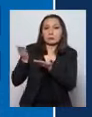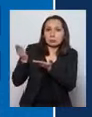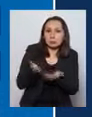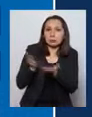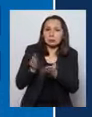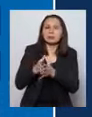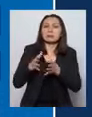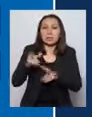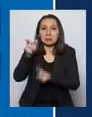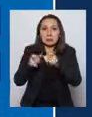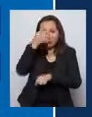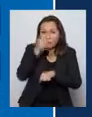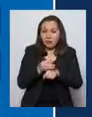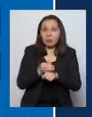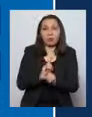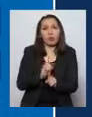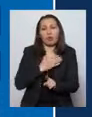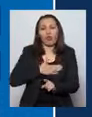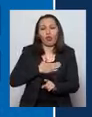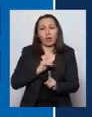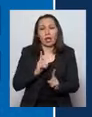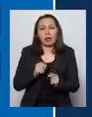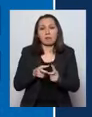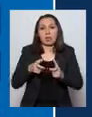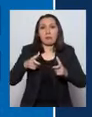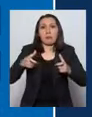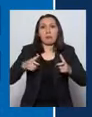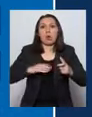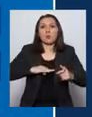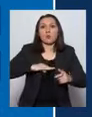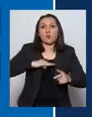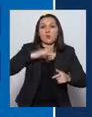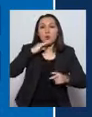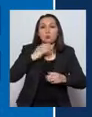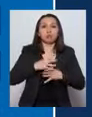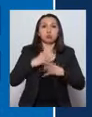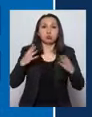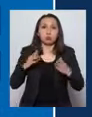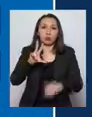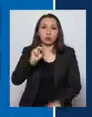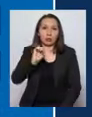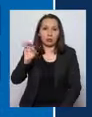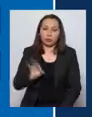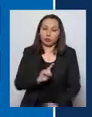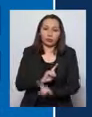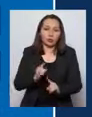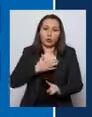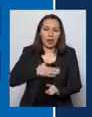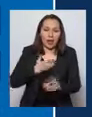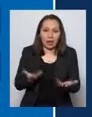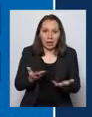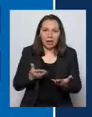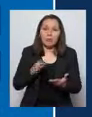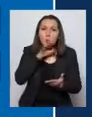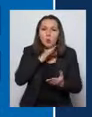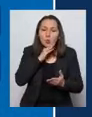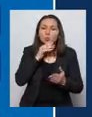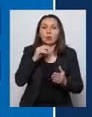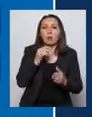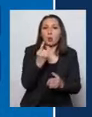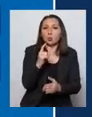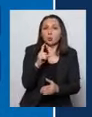más pacientes pero no queremos que lleguen a un límite superior al 80 por ciento de uso de